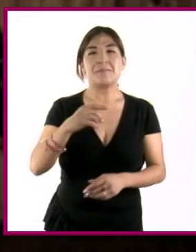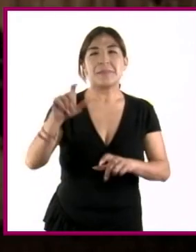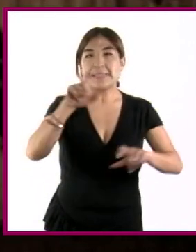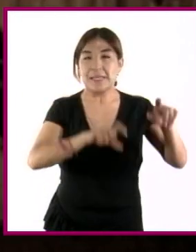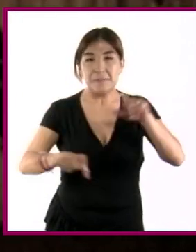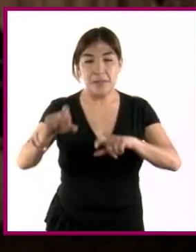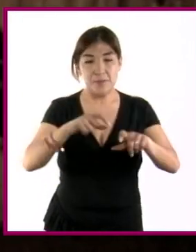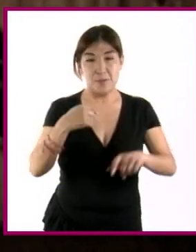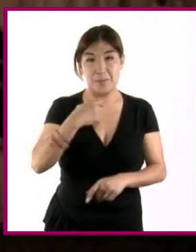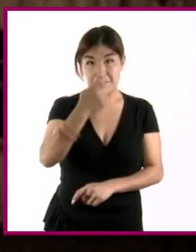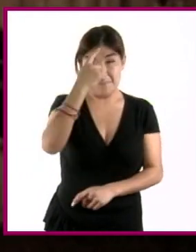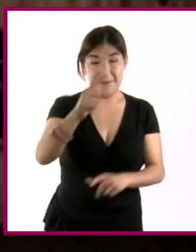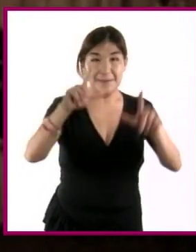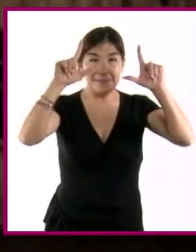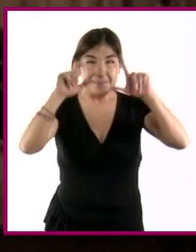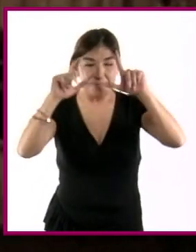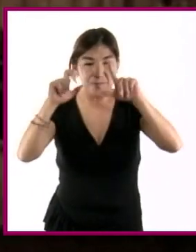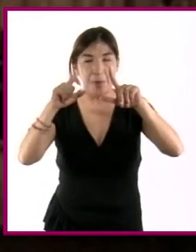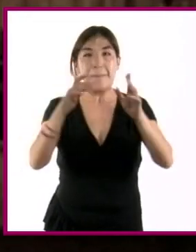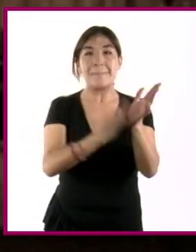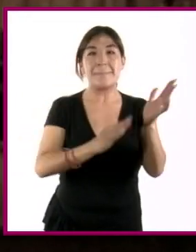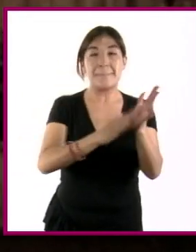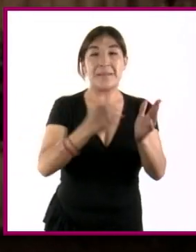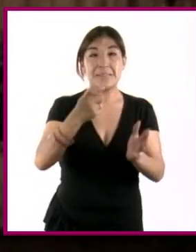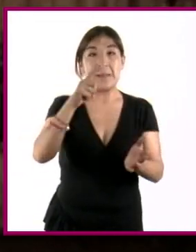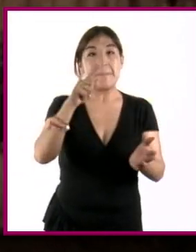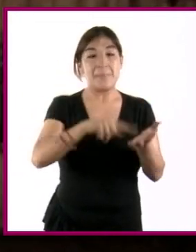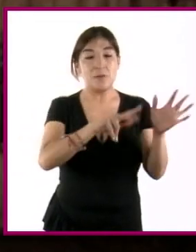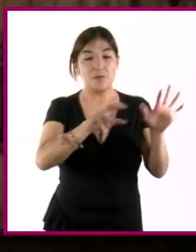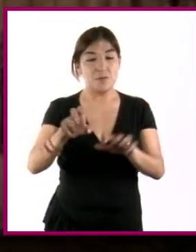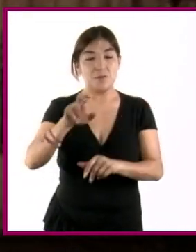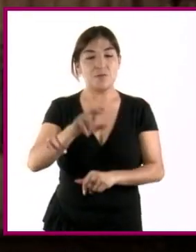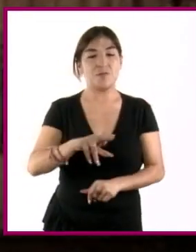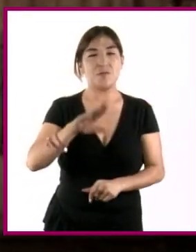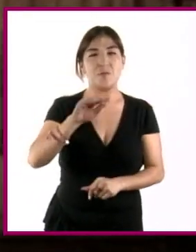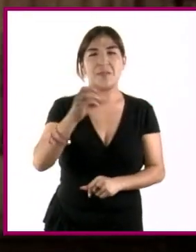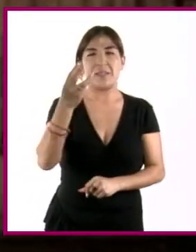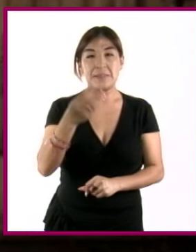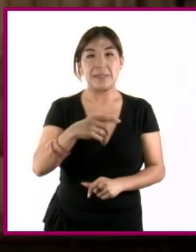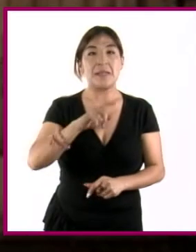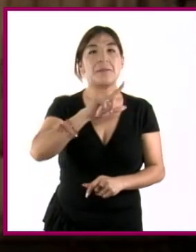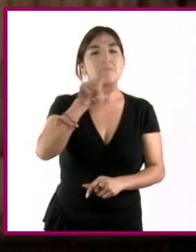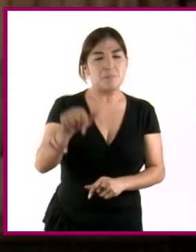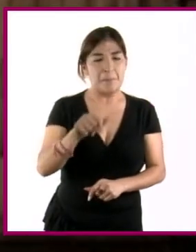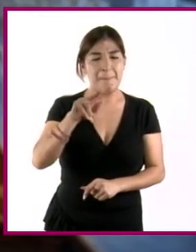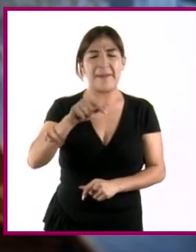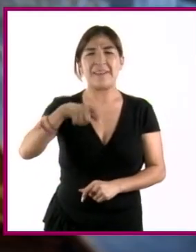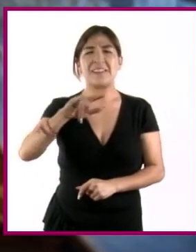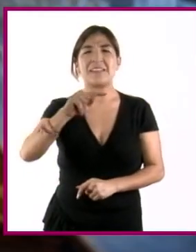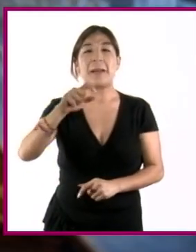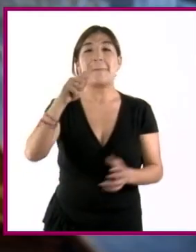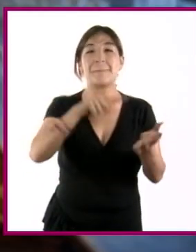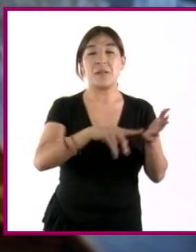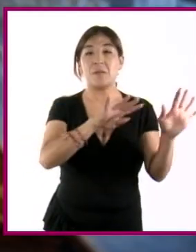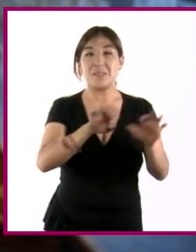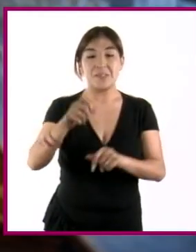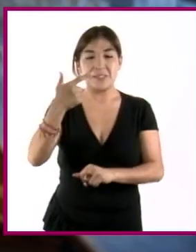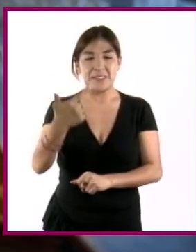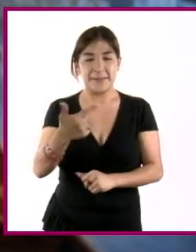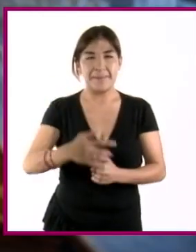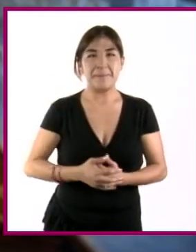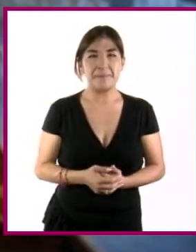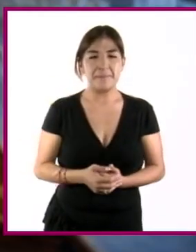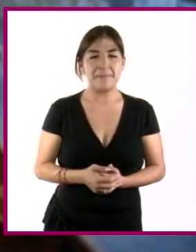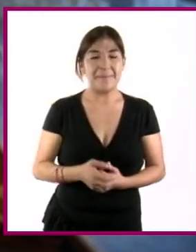el papel fotográfico en 1893 y la baquelita en 1907. La baquelita fue